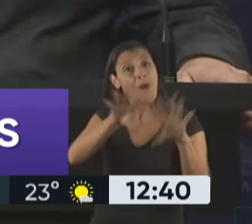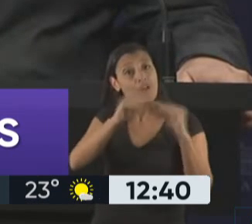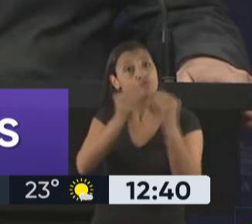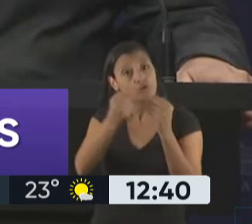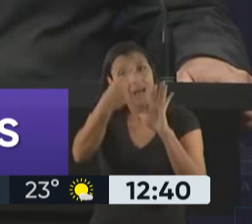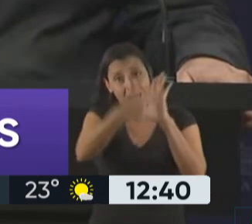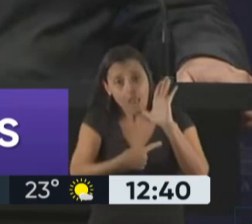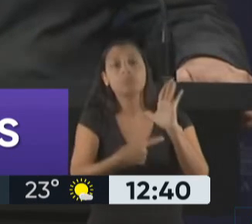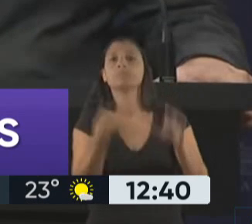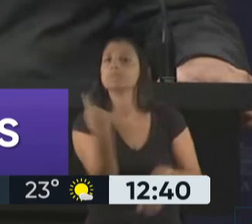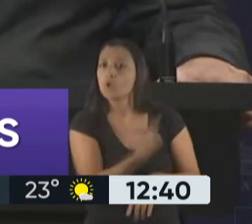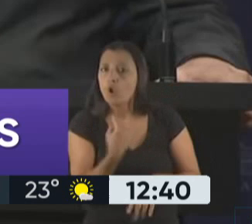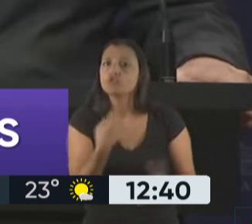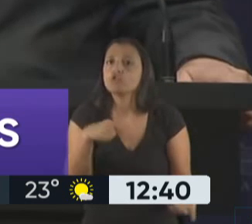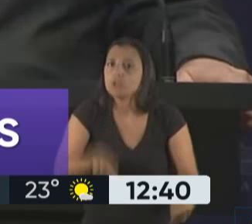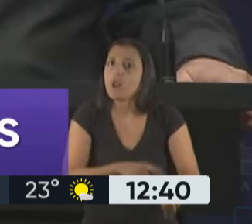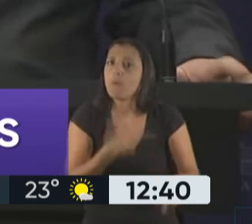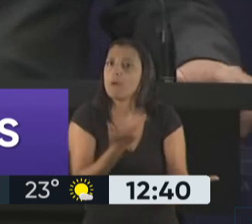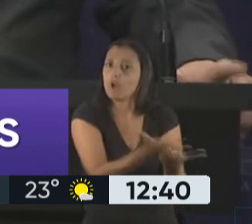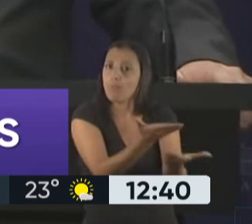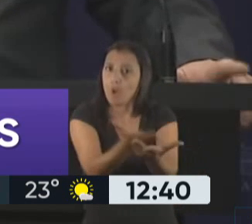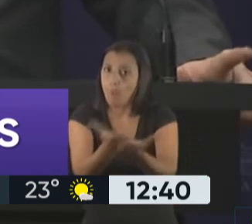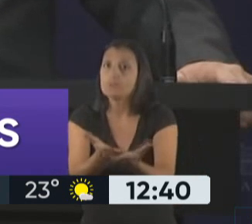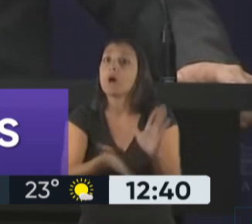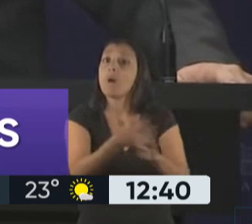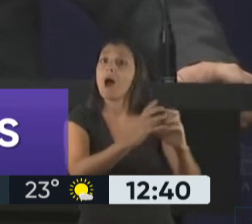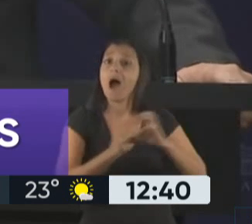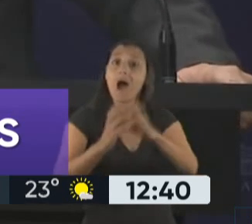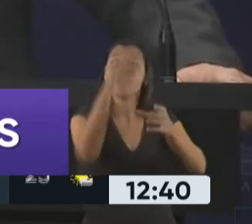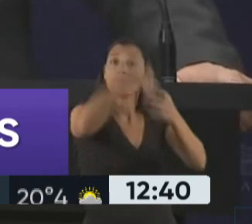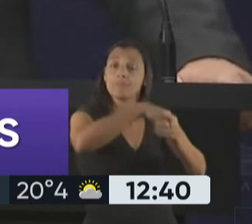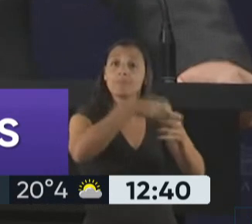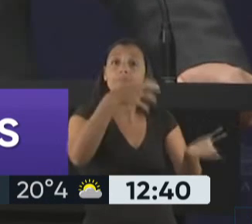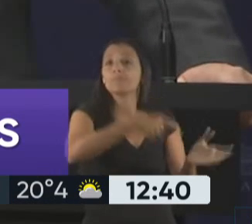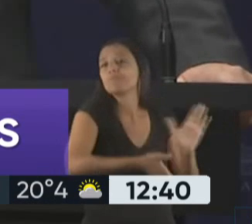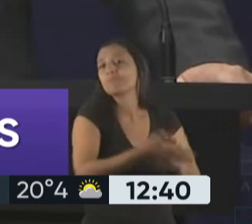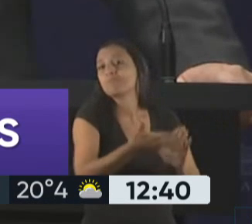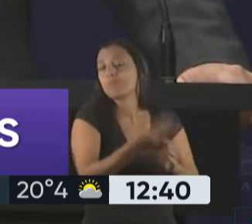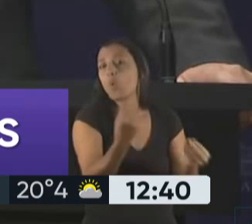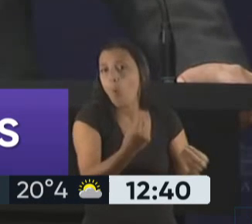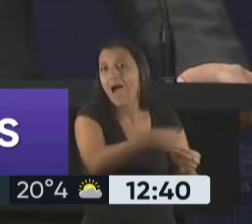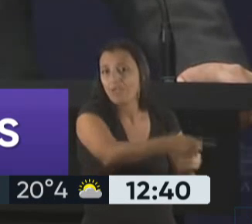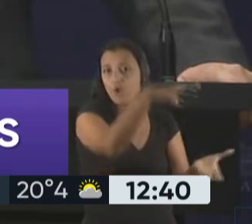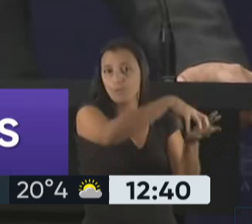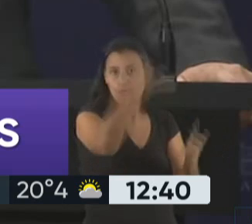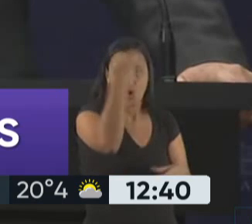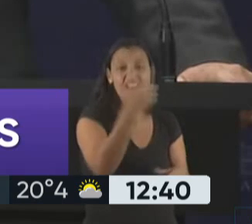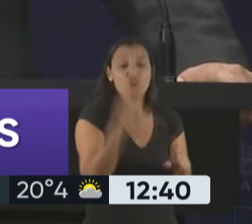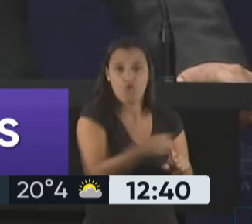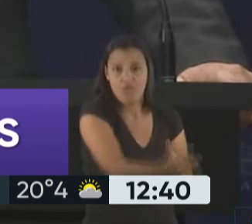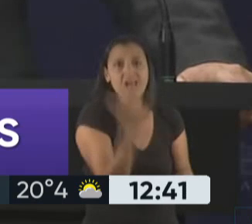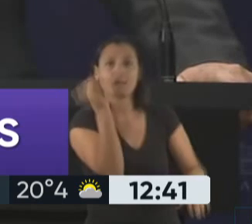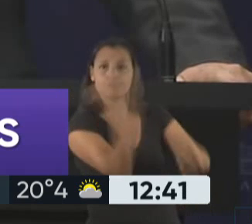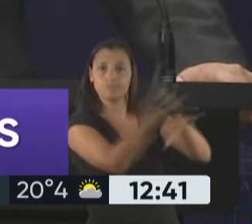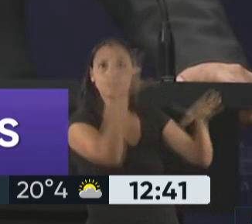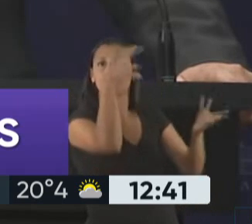proyectos que estamos planteándoles para el debate público en el próximo tiempo. En los próximos días serán